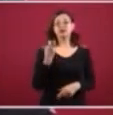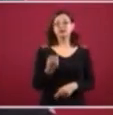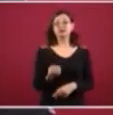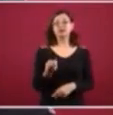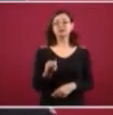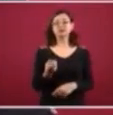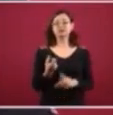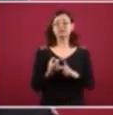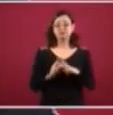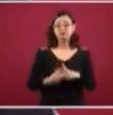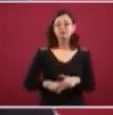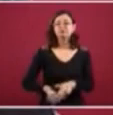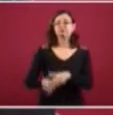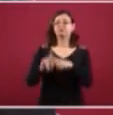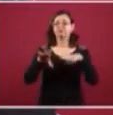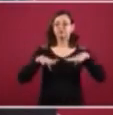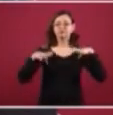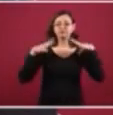se conforma